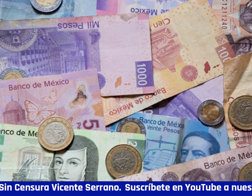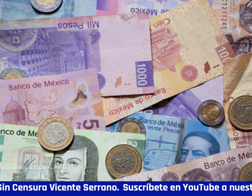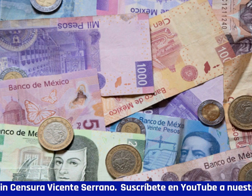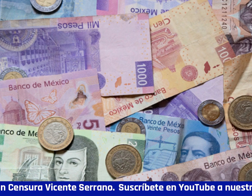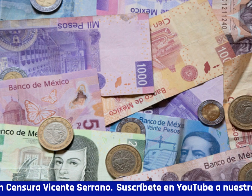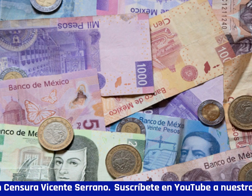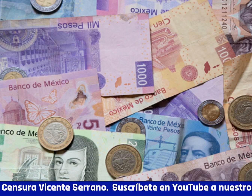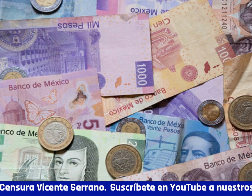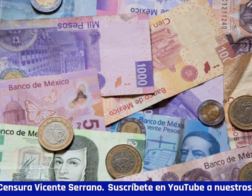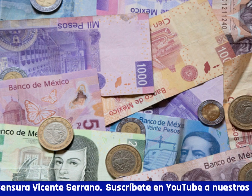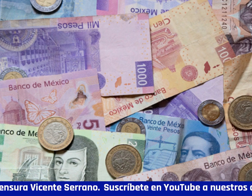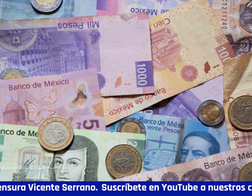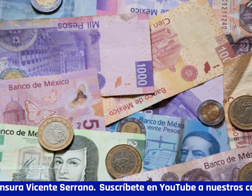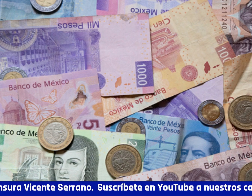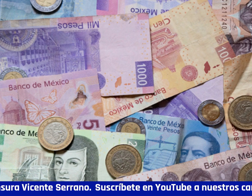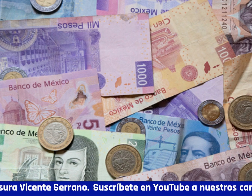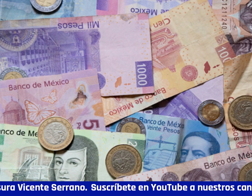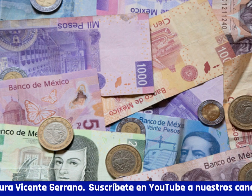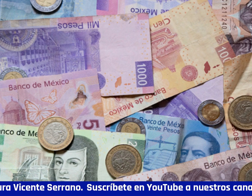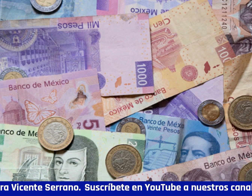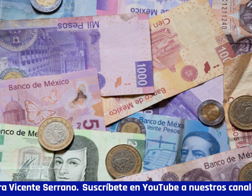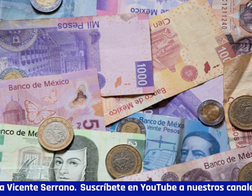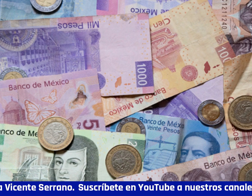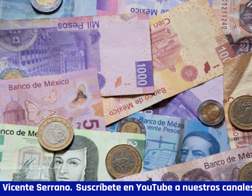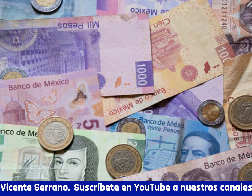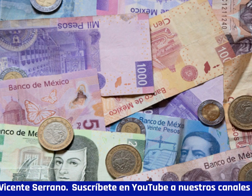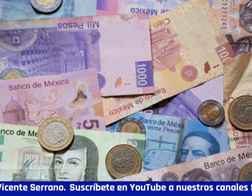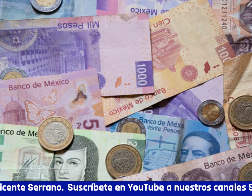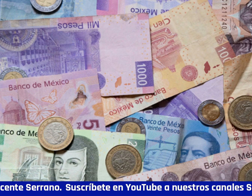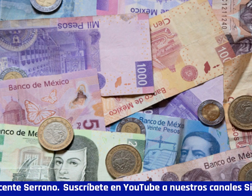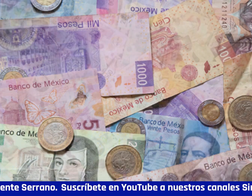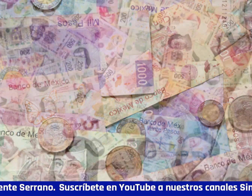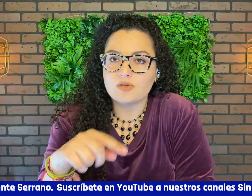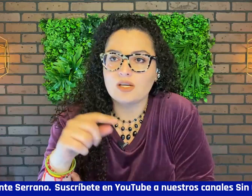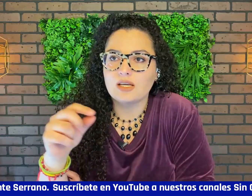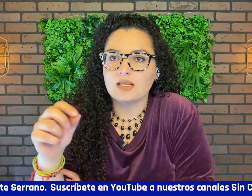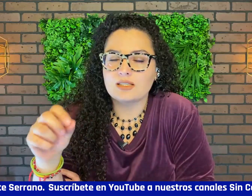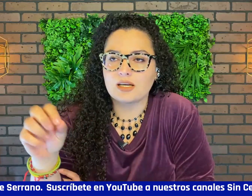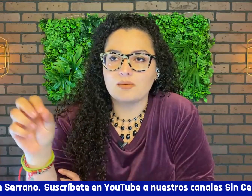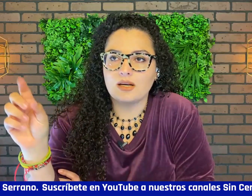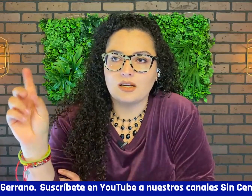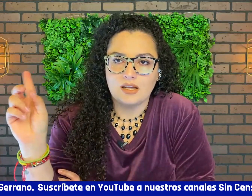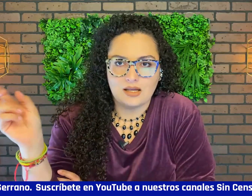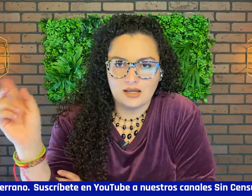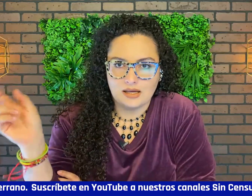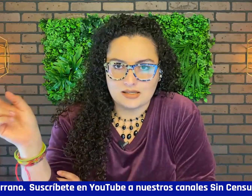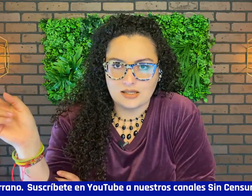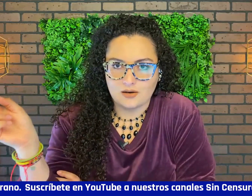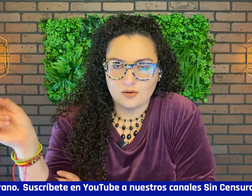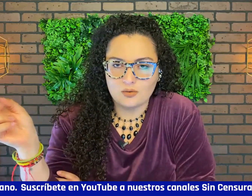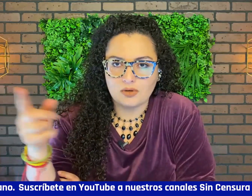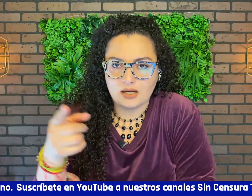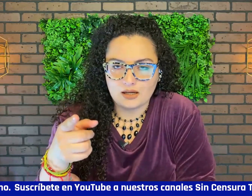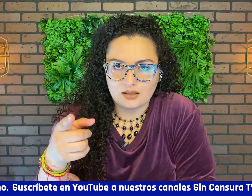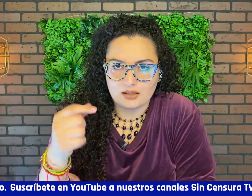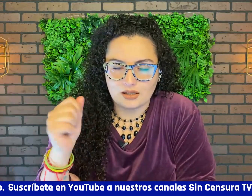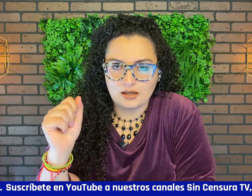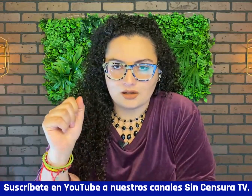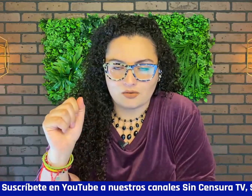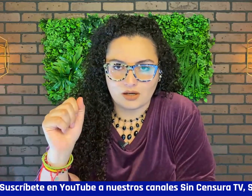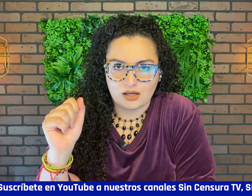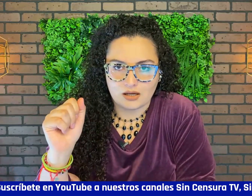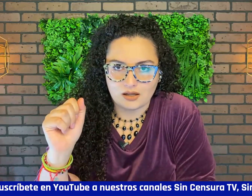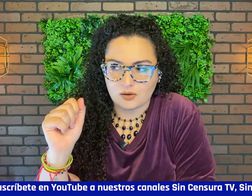Mauleón, Salvador García Soto y Loret de Mola, los mismos que escriben esta columna